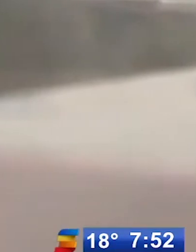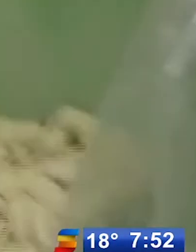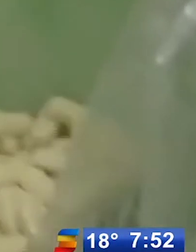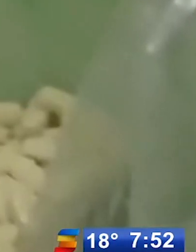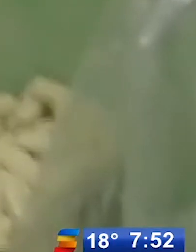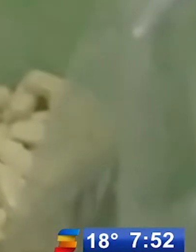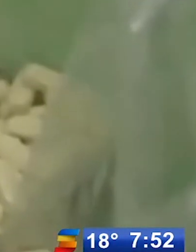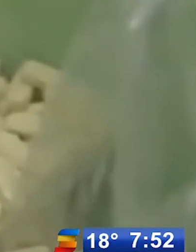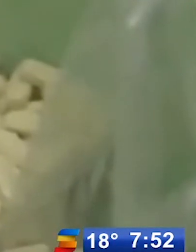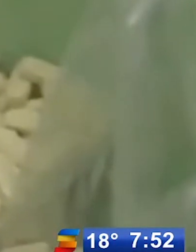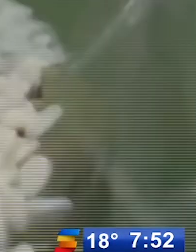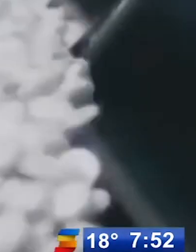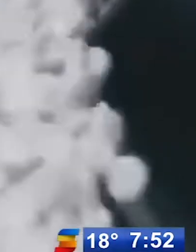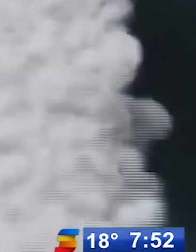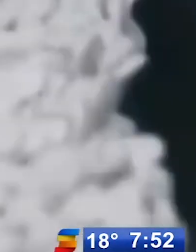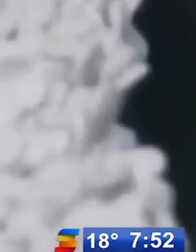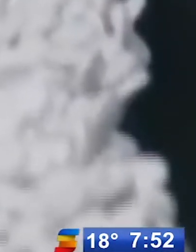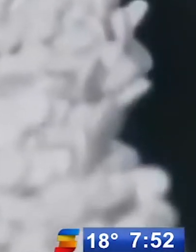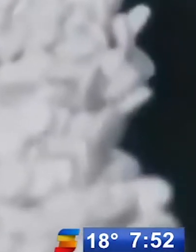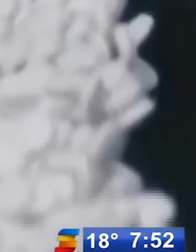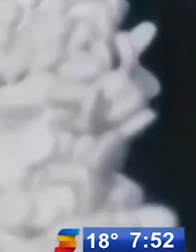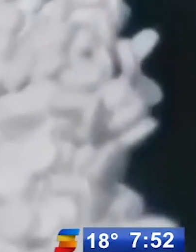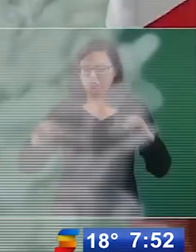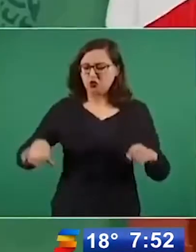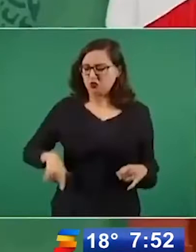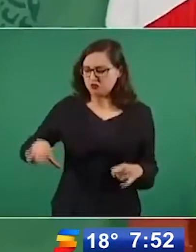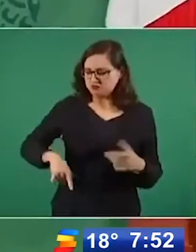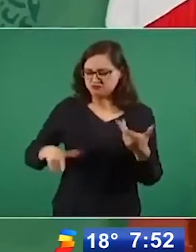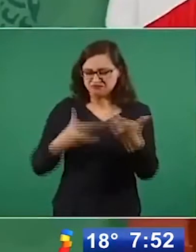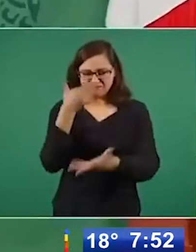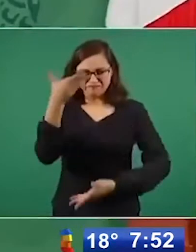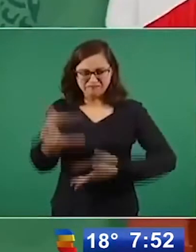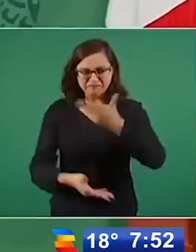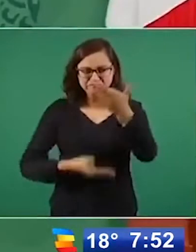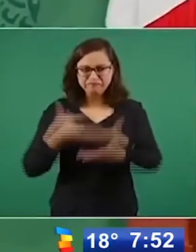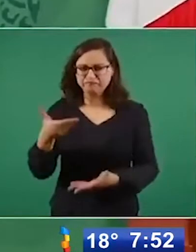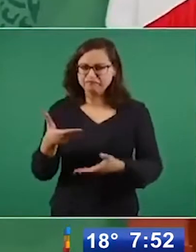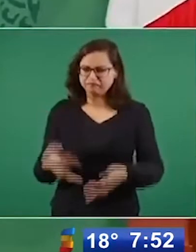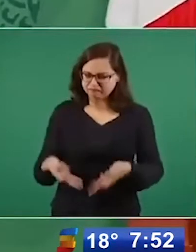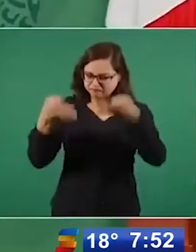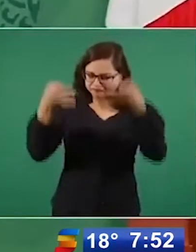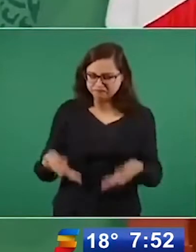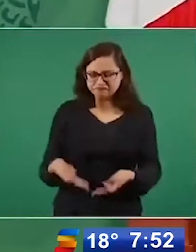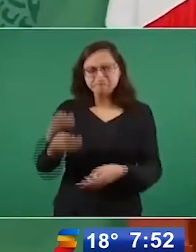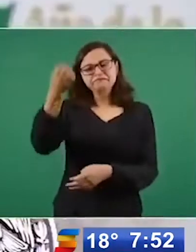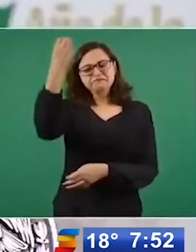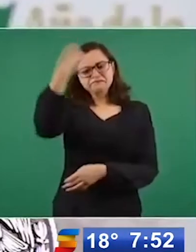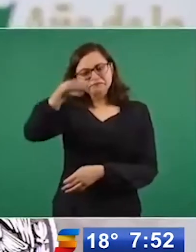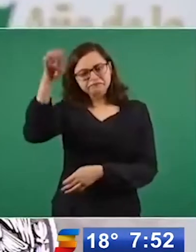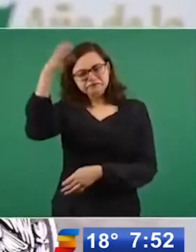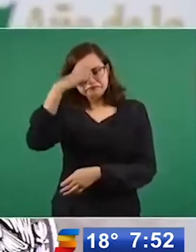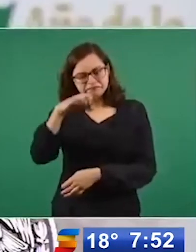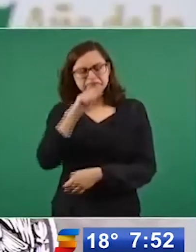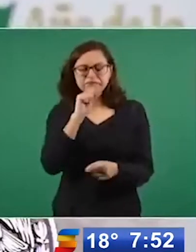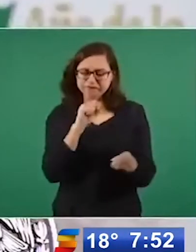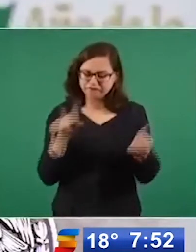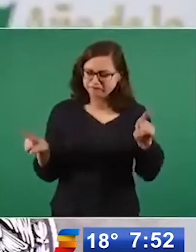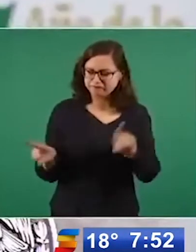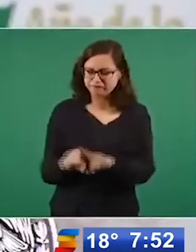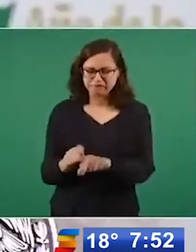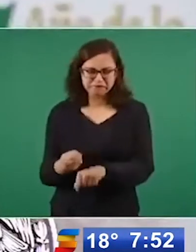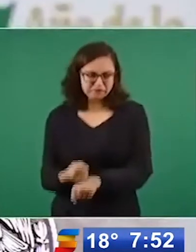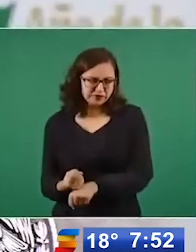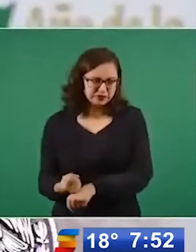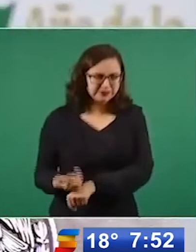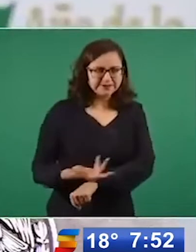y una inversión pública de 76.966 millones de pesos, y los ahorros al erario sumaron